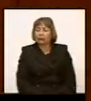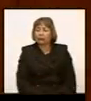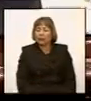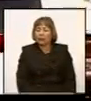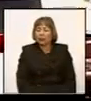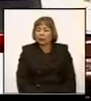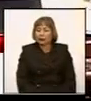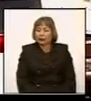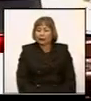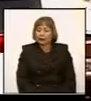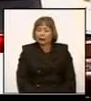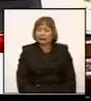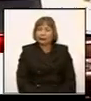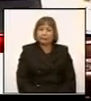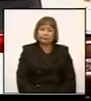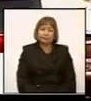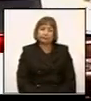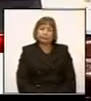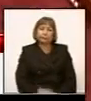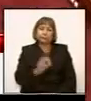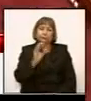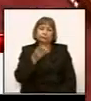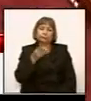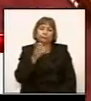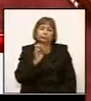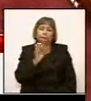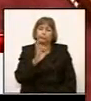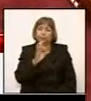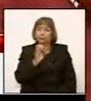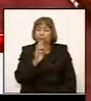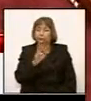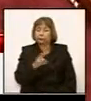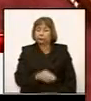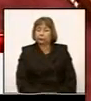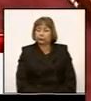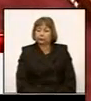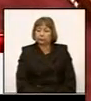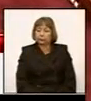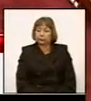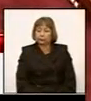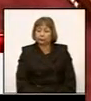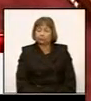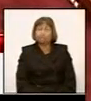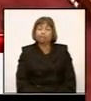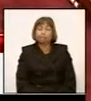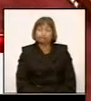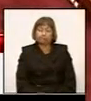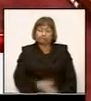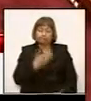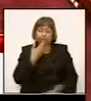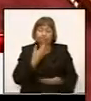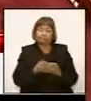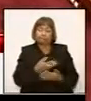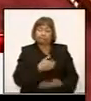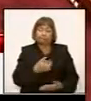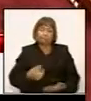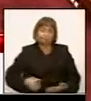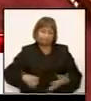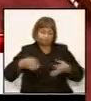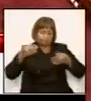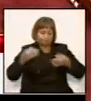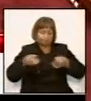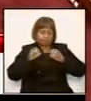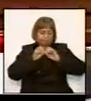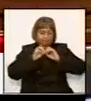Congresista Schiffer, tiene la palabra. Gracias, presidente. Yo creo que queda